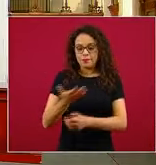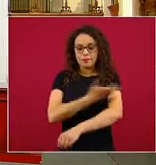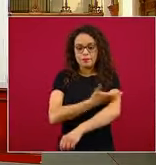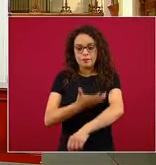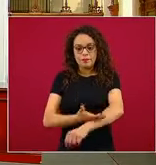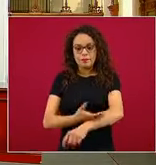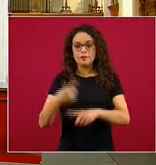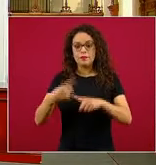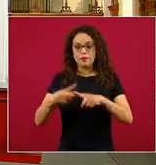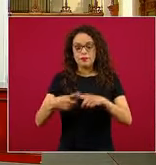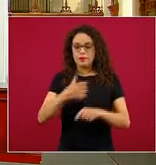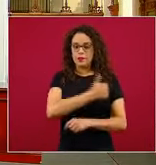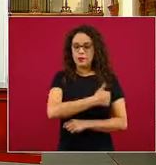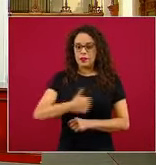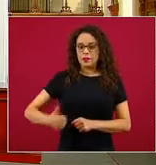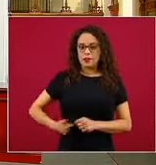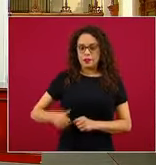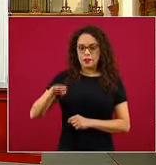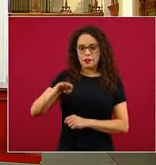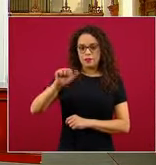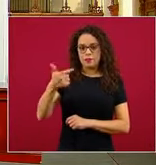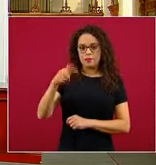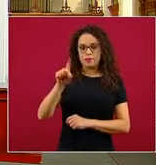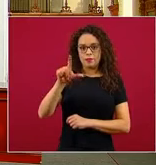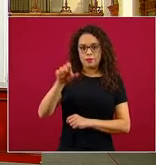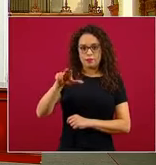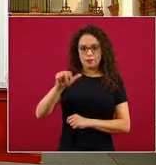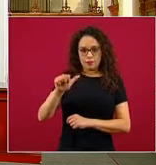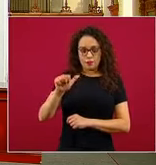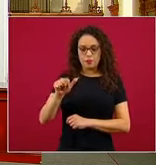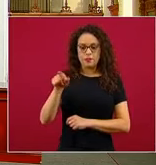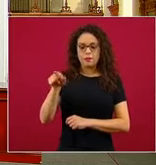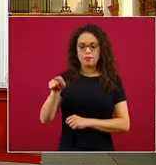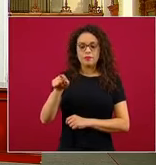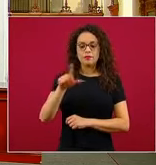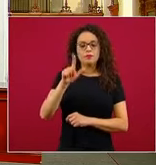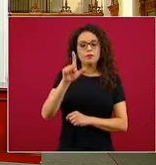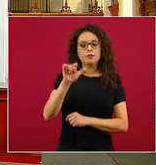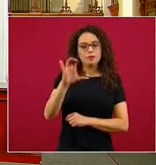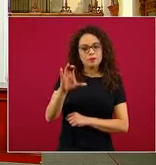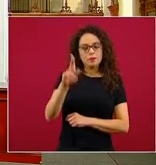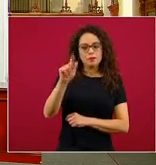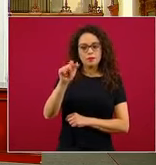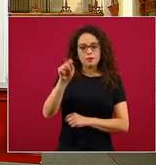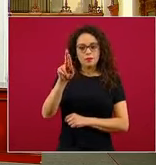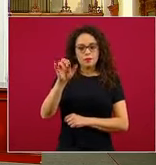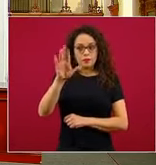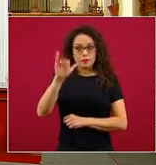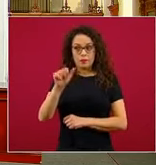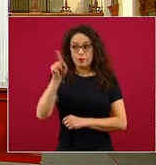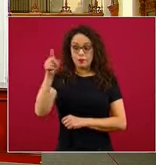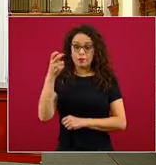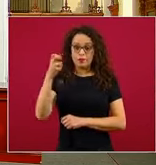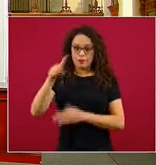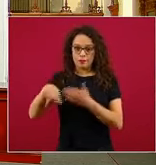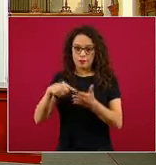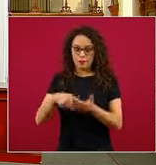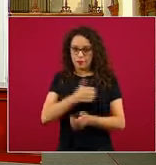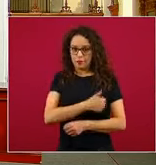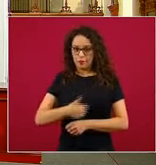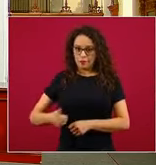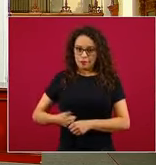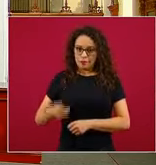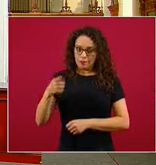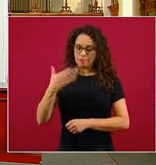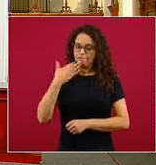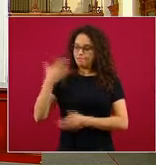Magdalena Contreras, la licenciada Patricia Jimena Ortiz Couturier, quien es la alcaldesa de esta demarcación territorial. Muy